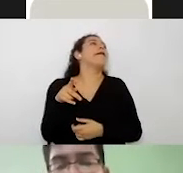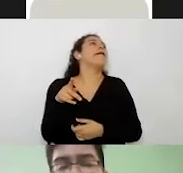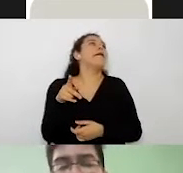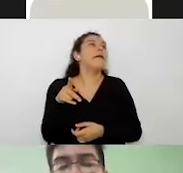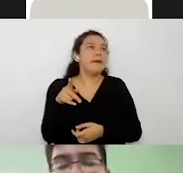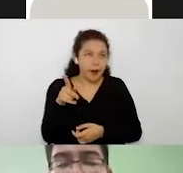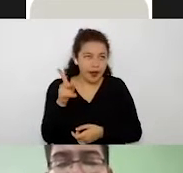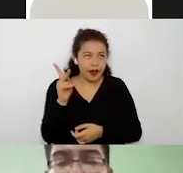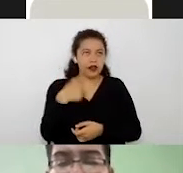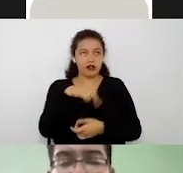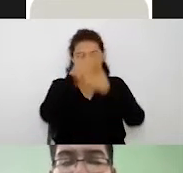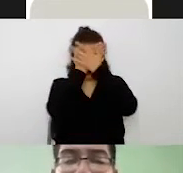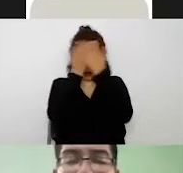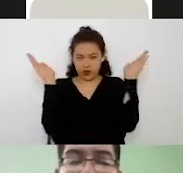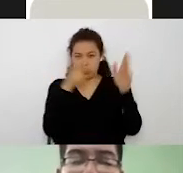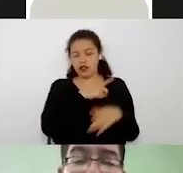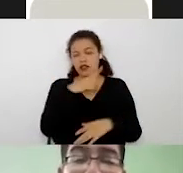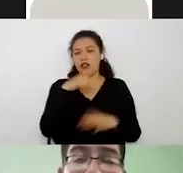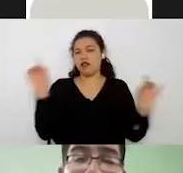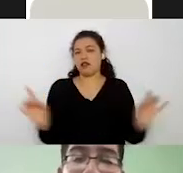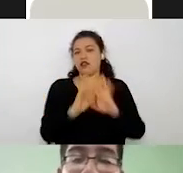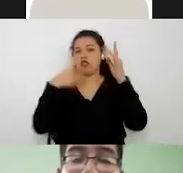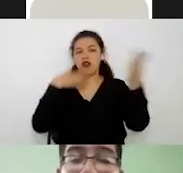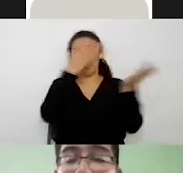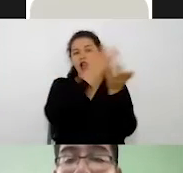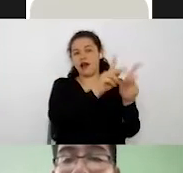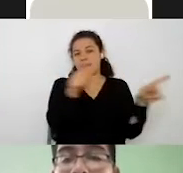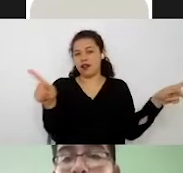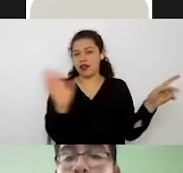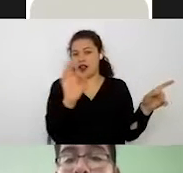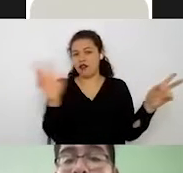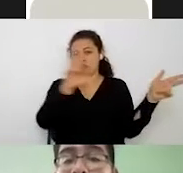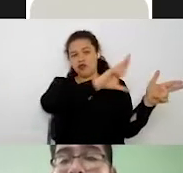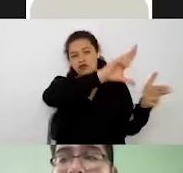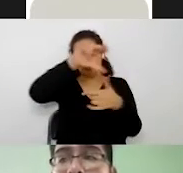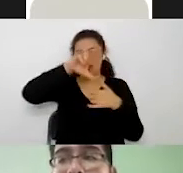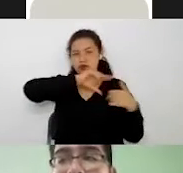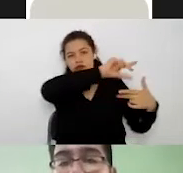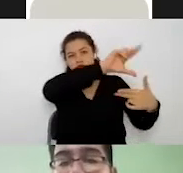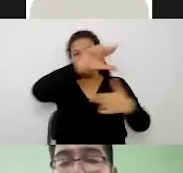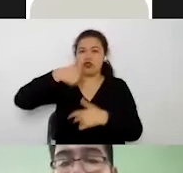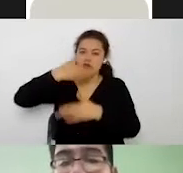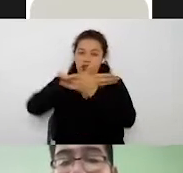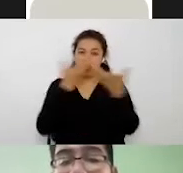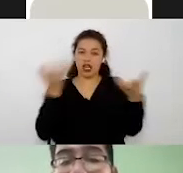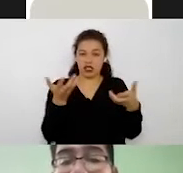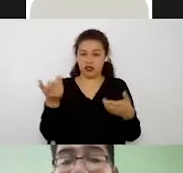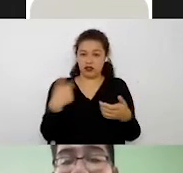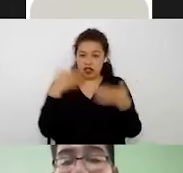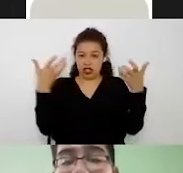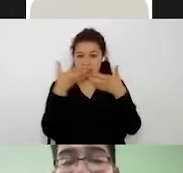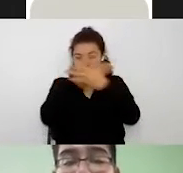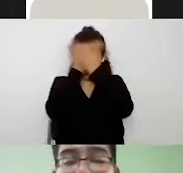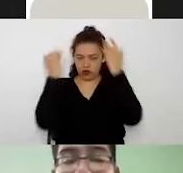estamos conscientes, por ejemplo, de que algún momento quizás yo me voy a la playa y pues va a haber un huracán y pues yo no sé qué hacer, pero pues ya